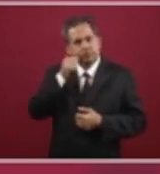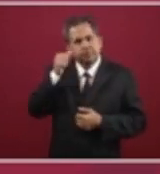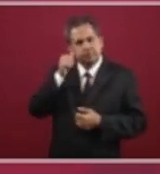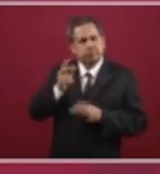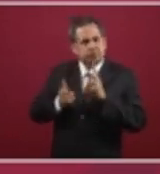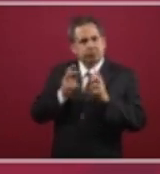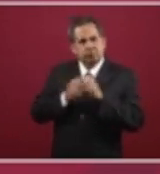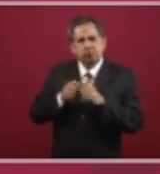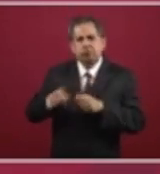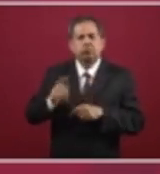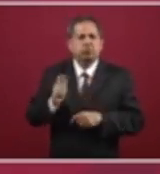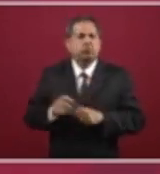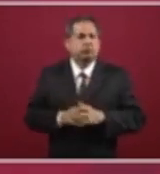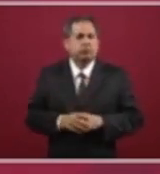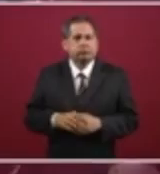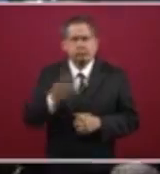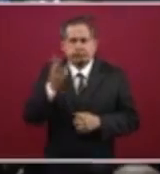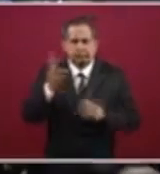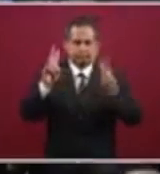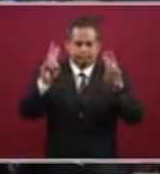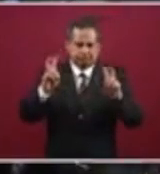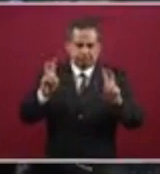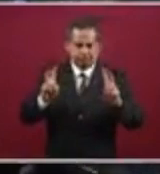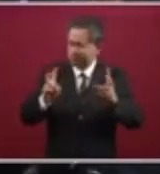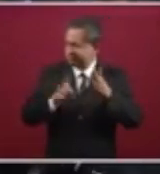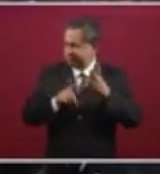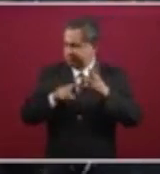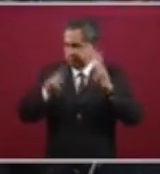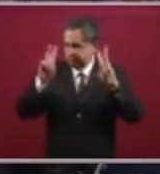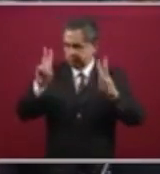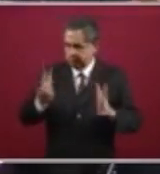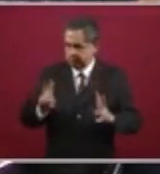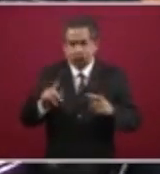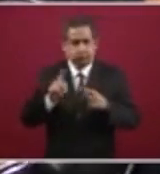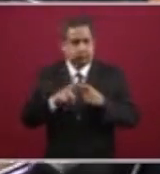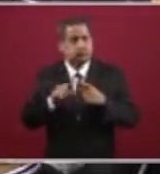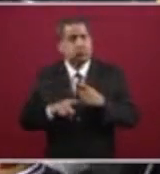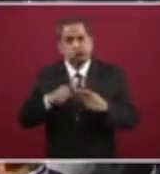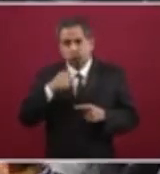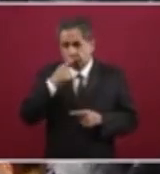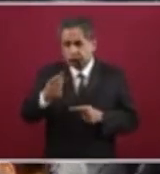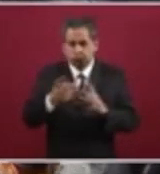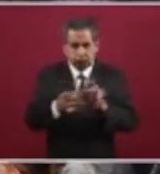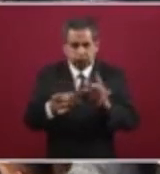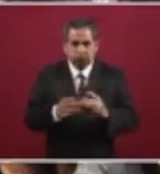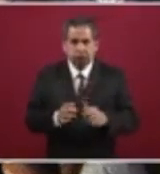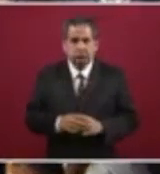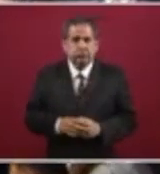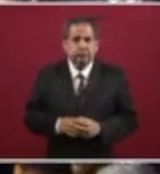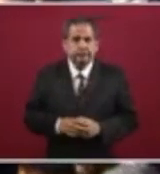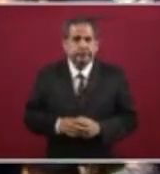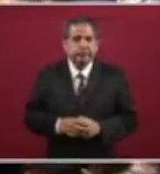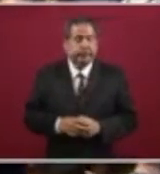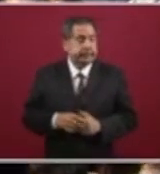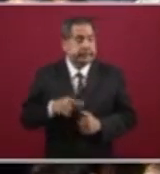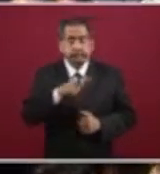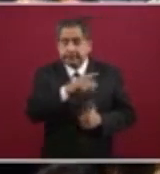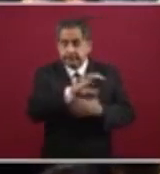de tres temas, cuatro. Primero, decir que no se van a